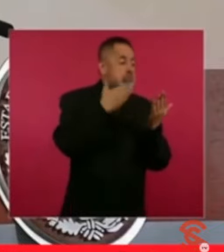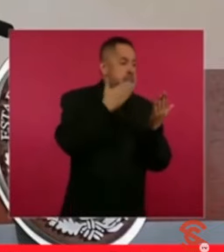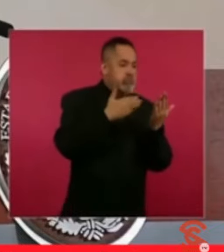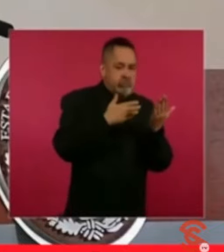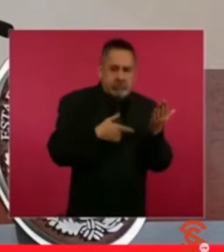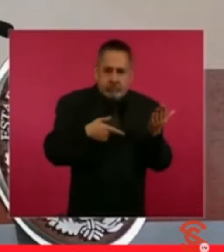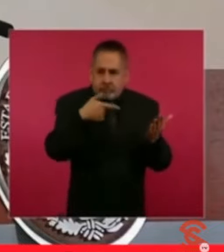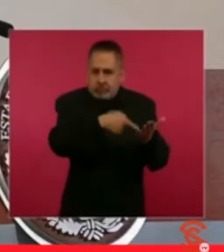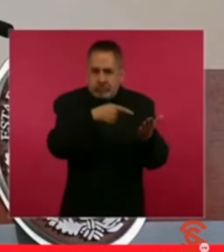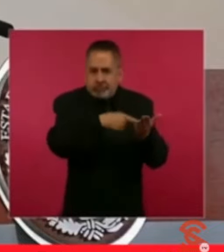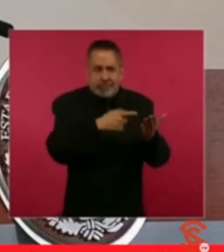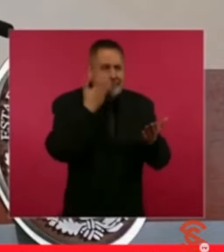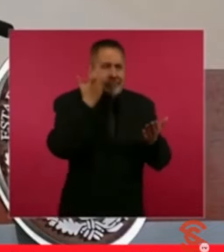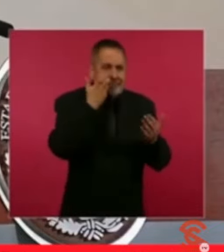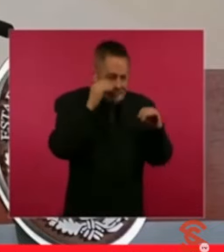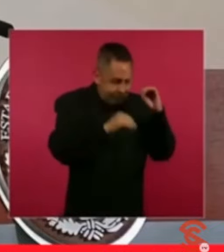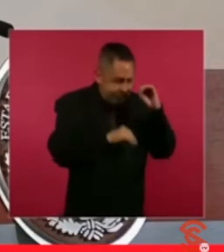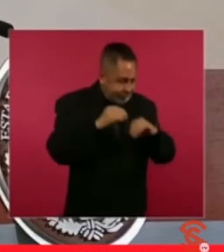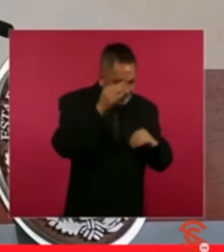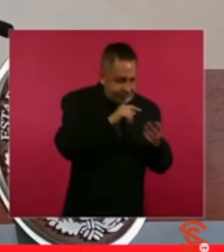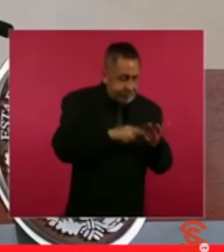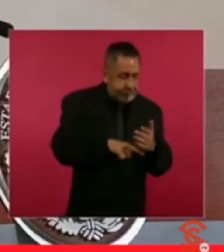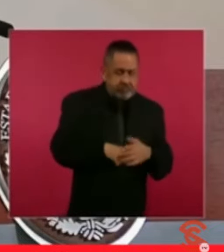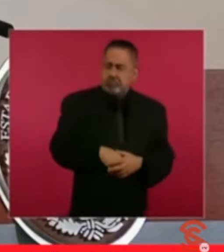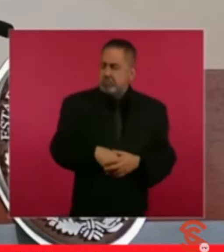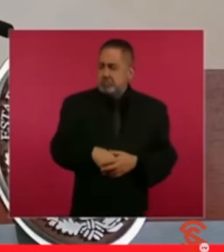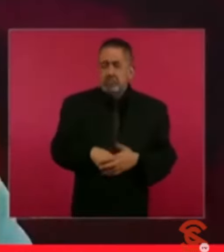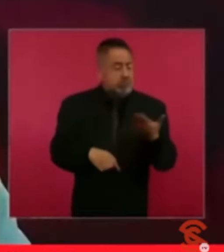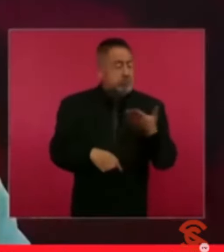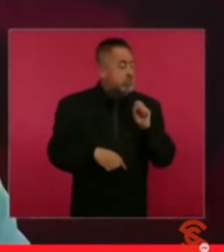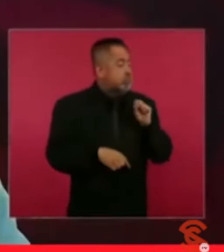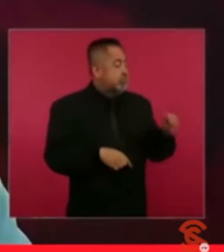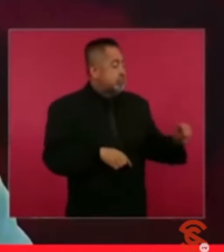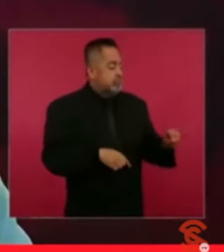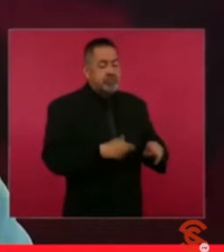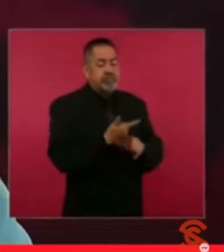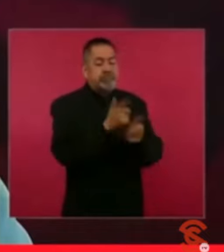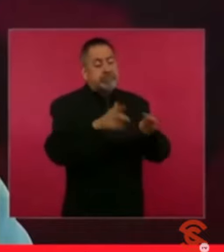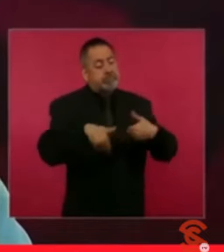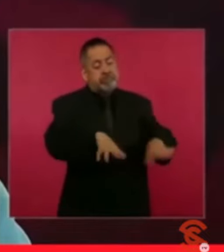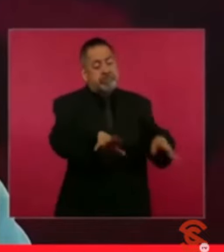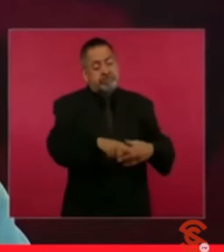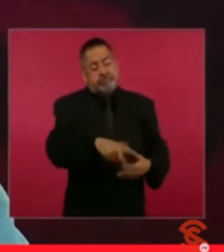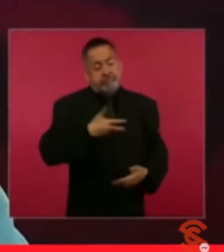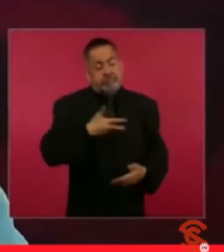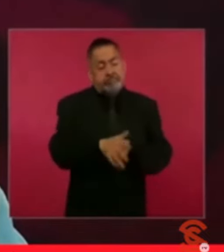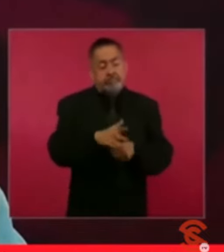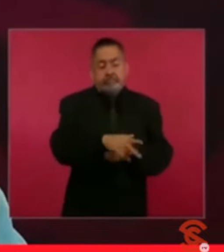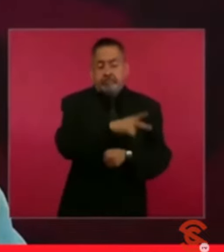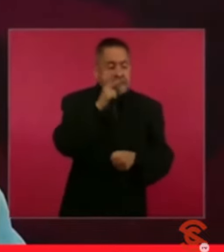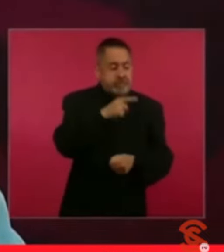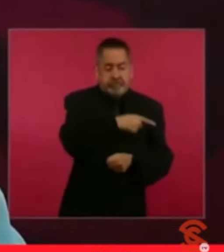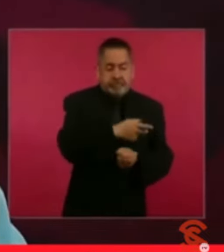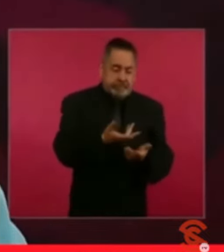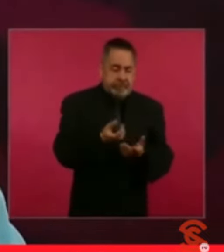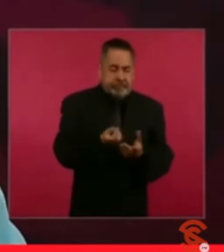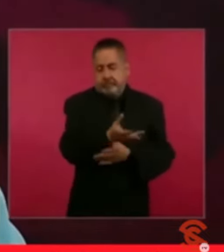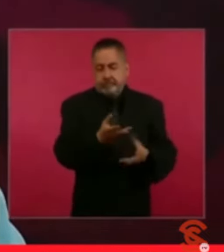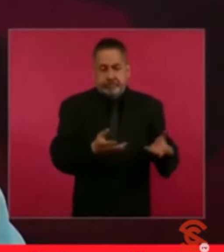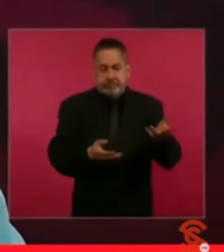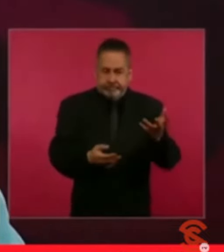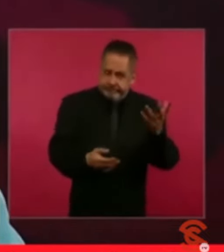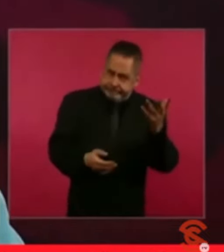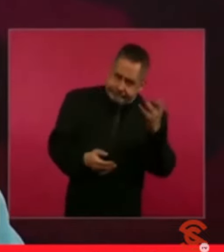manipulación. Por tratarse de un asunto de relevancia y de interés para el Estado mexicano y